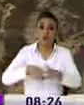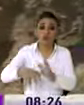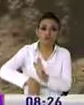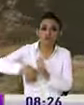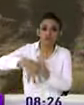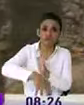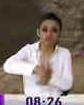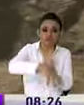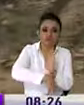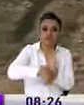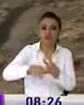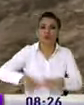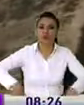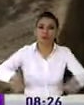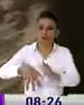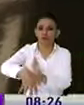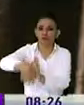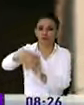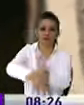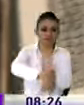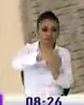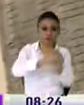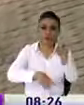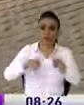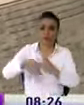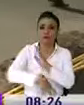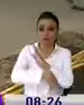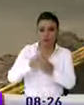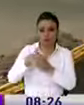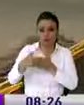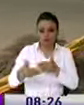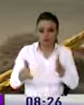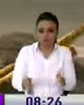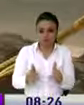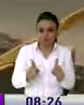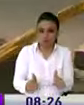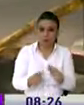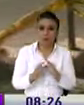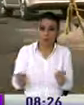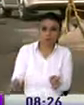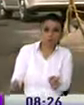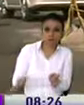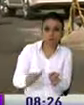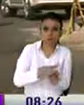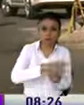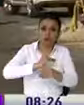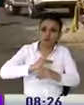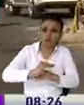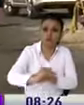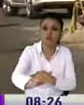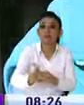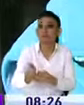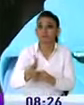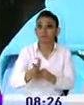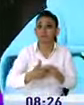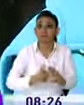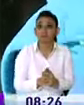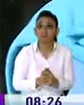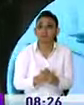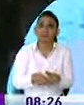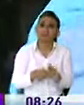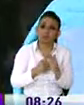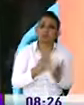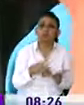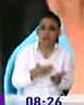varios lugares. En ciertos sitios, las bombas se instalaron, pero en ninguno se realizó la reposición de la calzada. Al principio vinieron